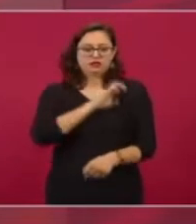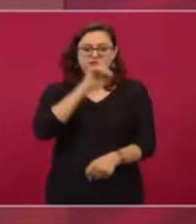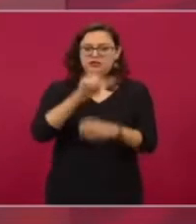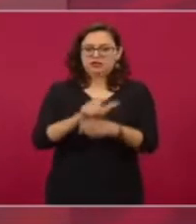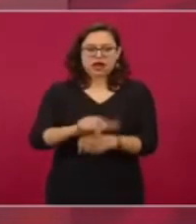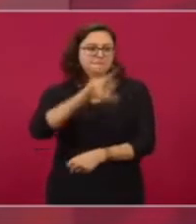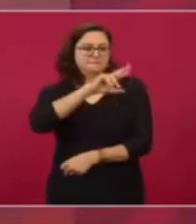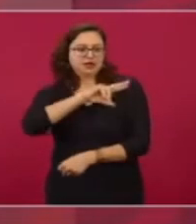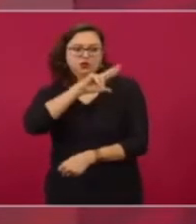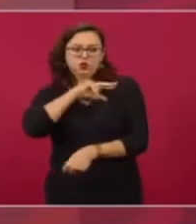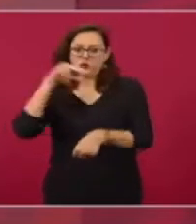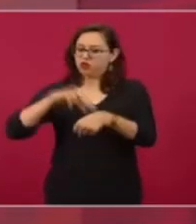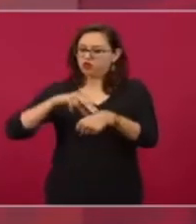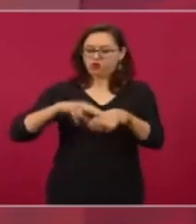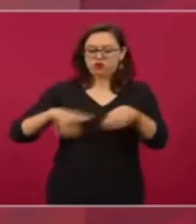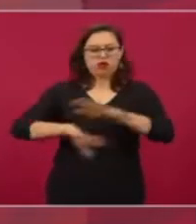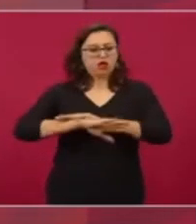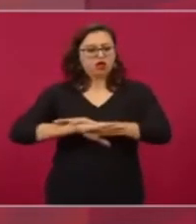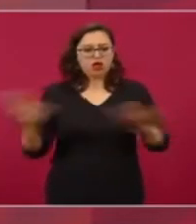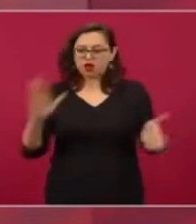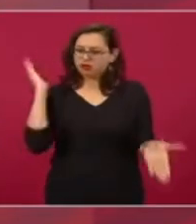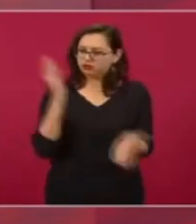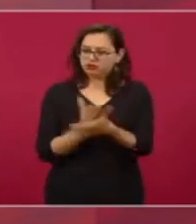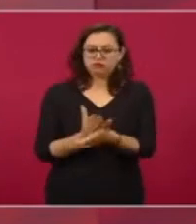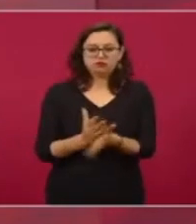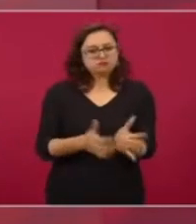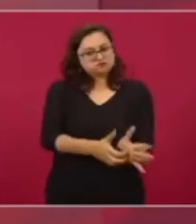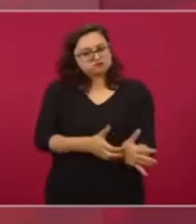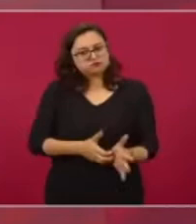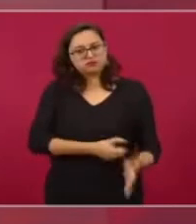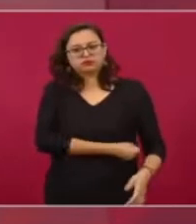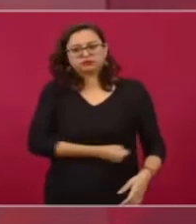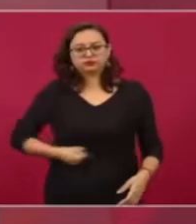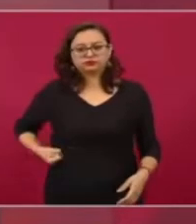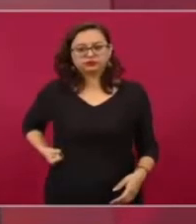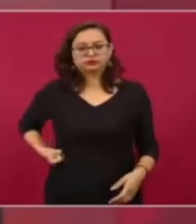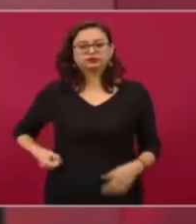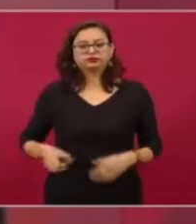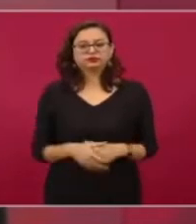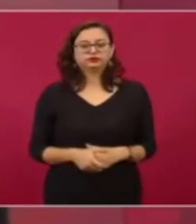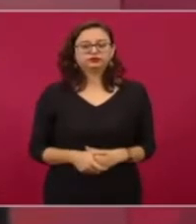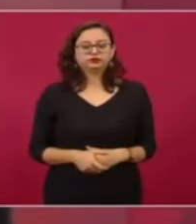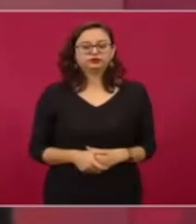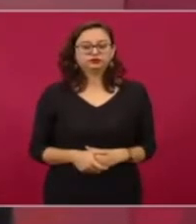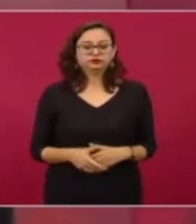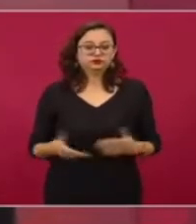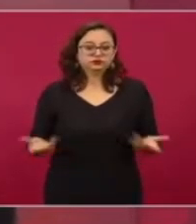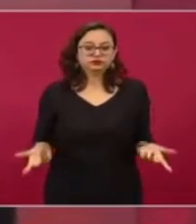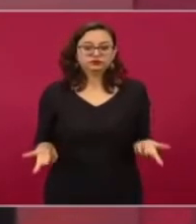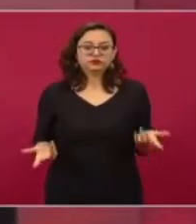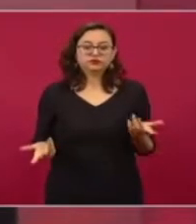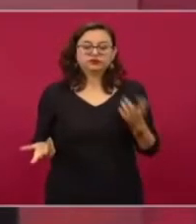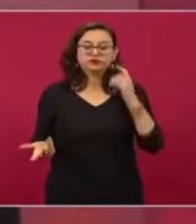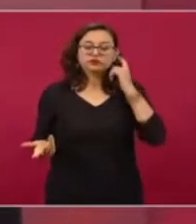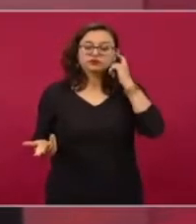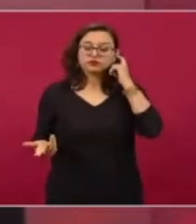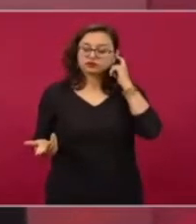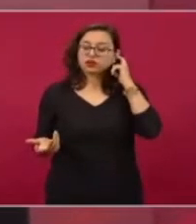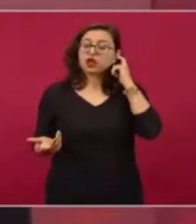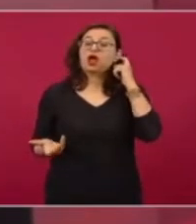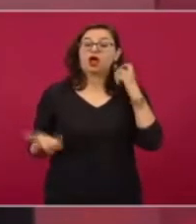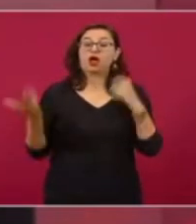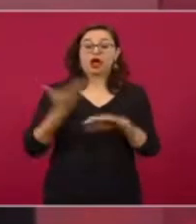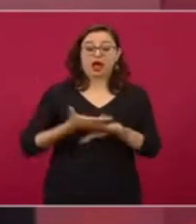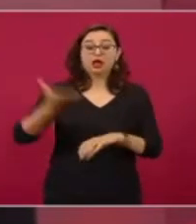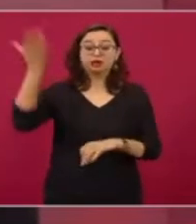mi gobierno como parte de la osce liga porque antes se tenía este gasto